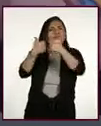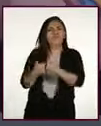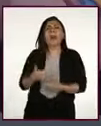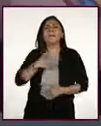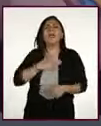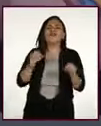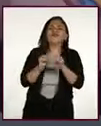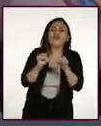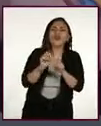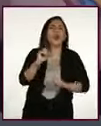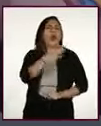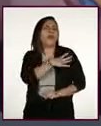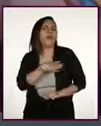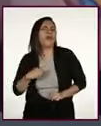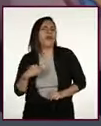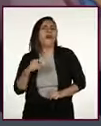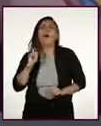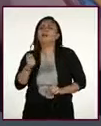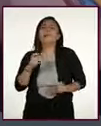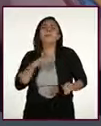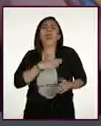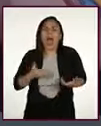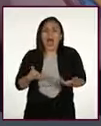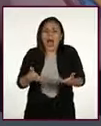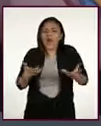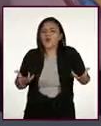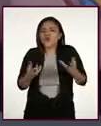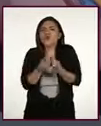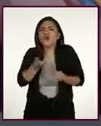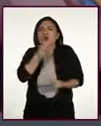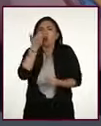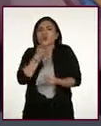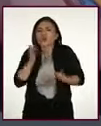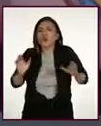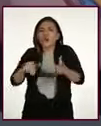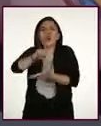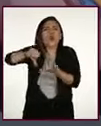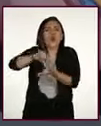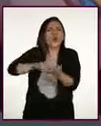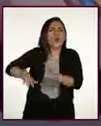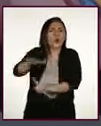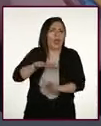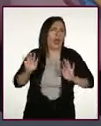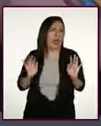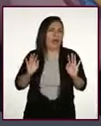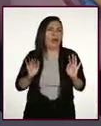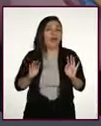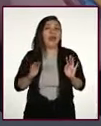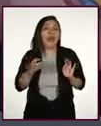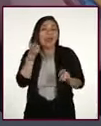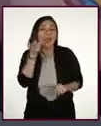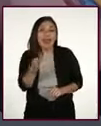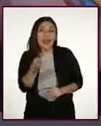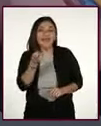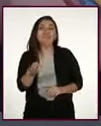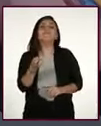sobrinos, son sus hijos, porque vamos, es el barrio, ¿no? O sea, es la comunidad, es la colonia, ¿no? Sí. O sea, entonces, y